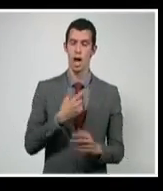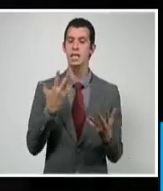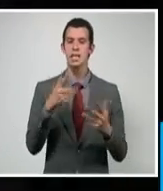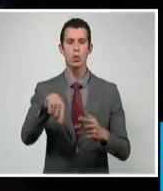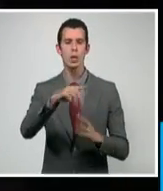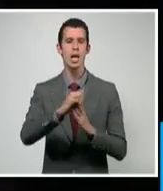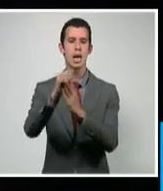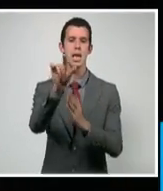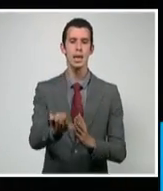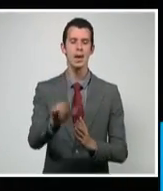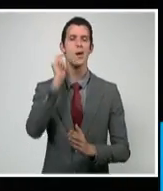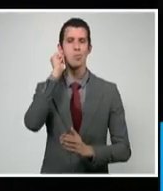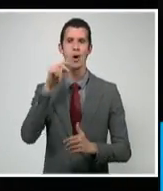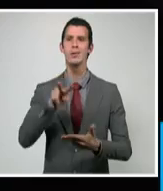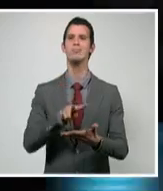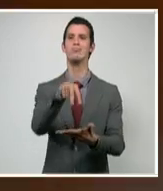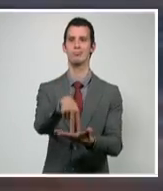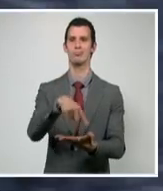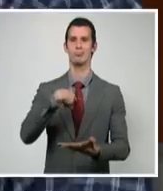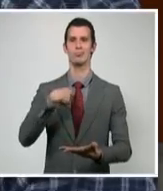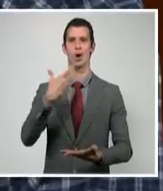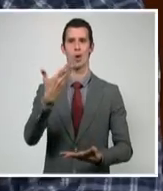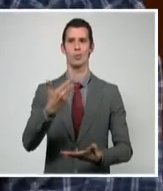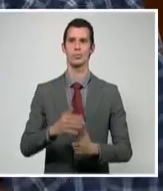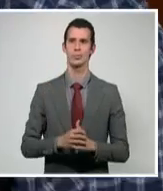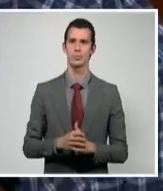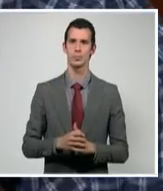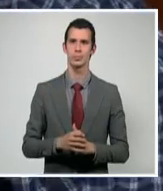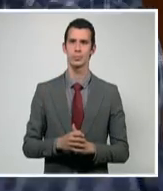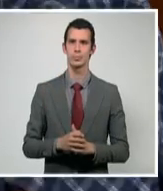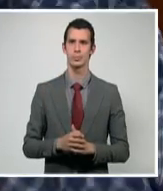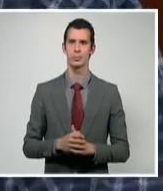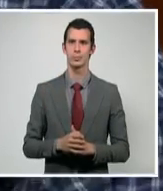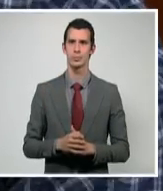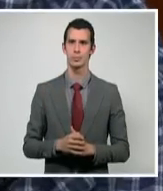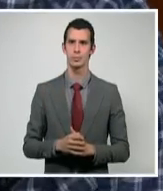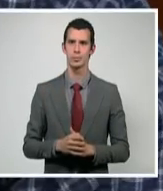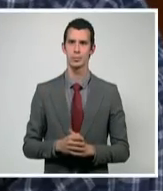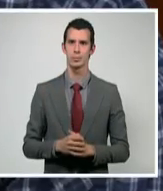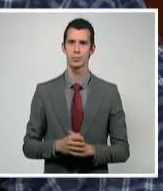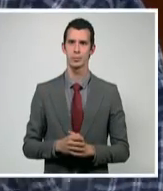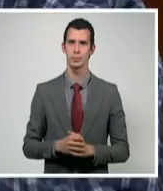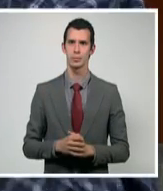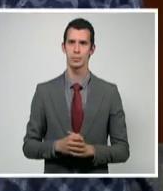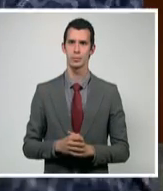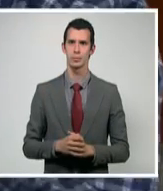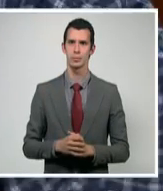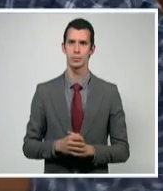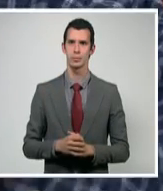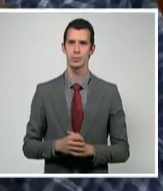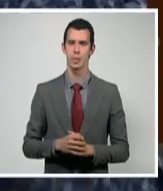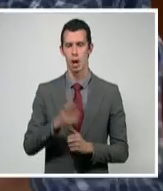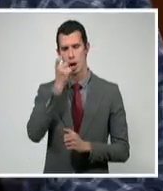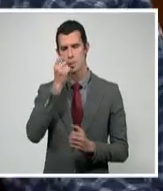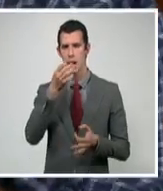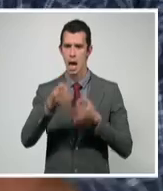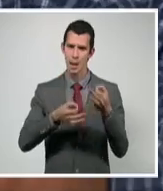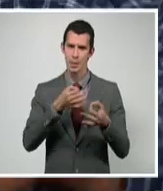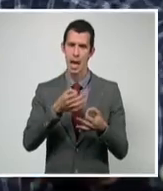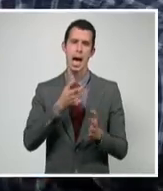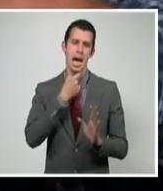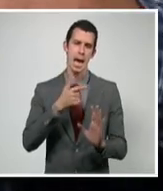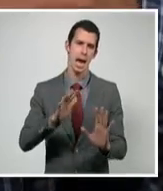y asociados a la farsa de San Isidro. Quiérase o no, estos esfuerzos